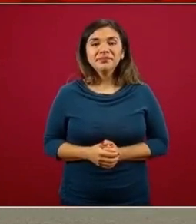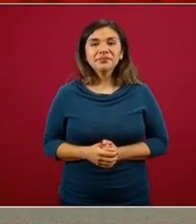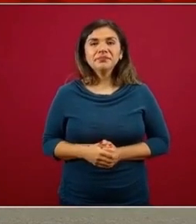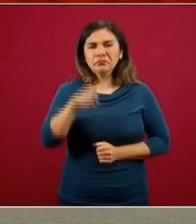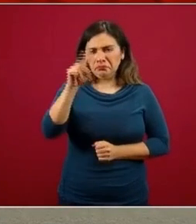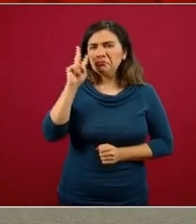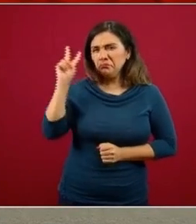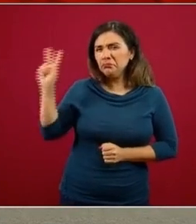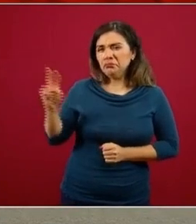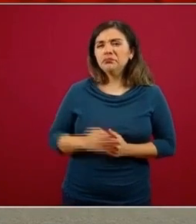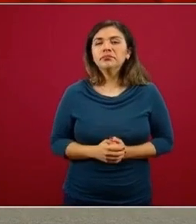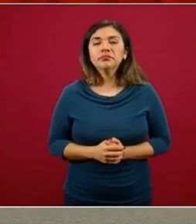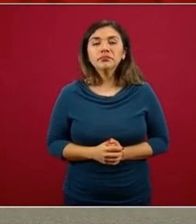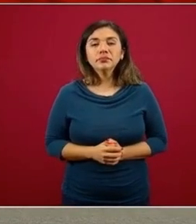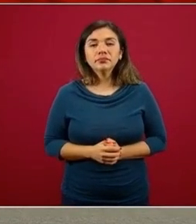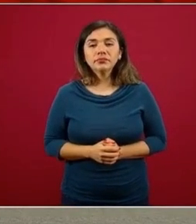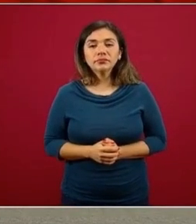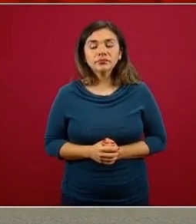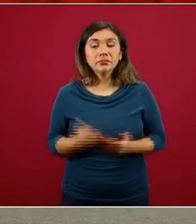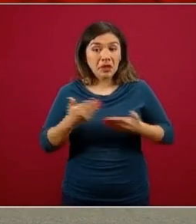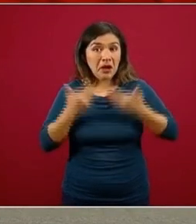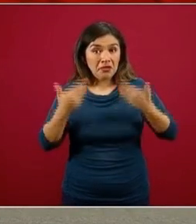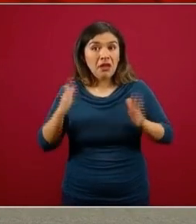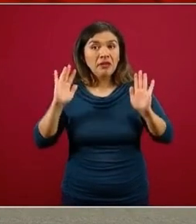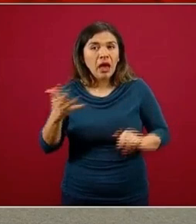Y vean ustedes cómo estamos ya